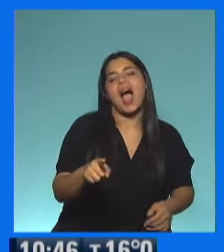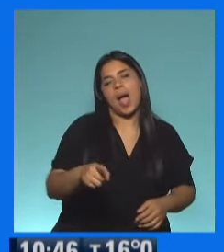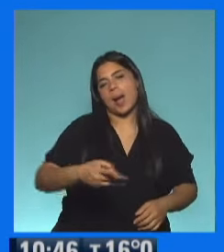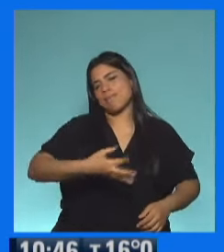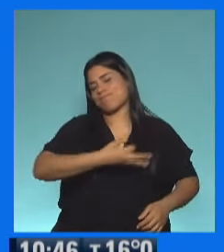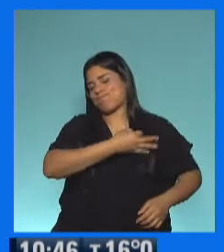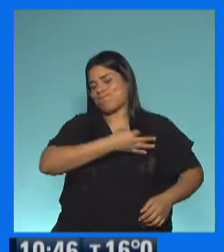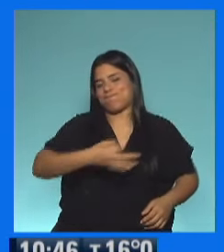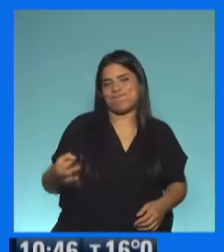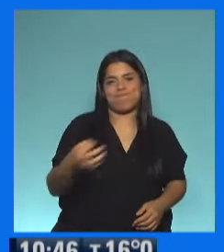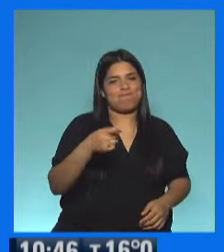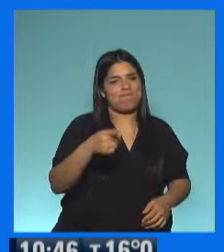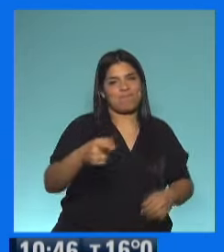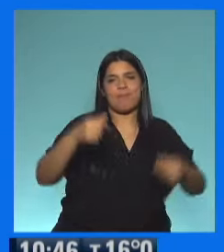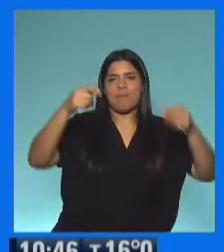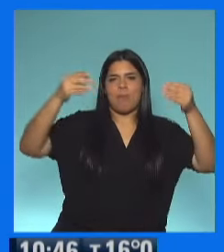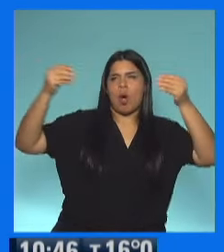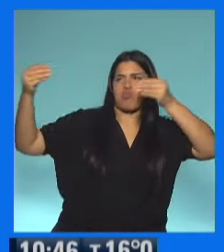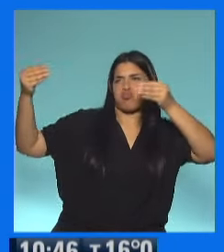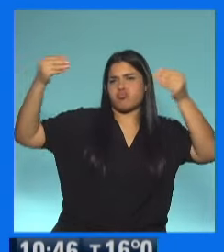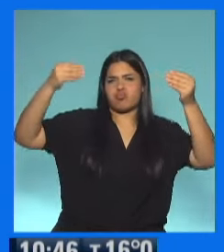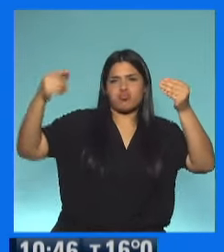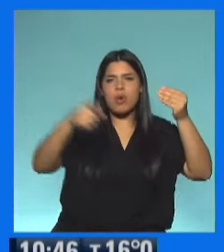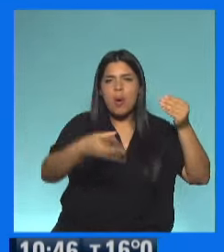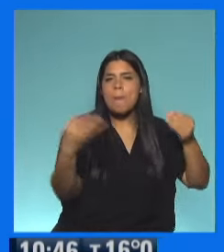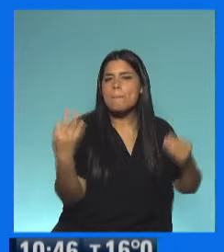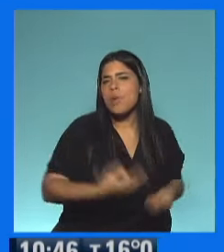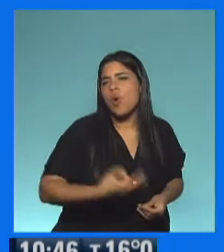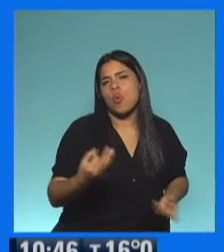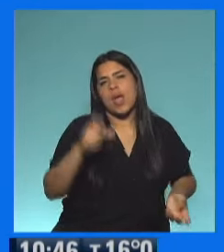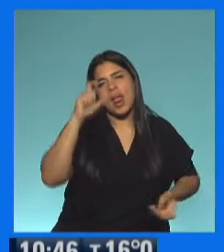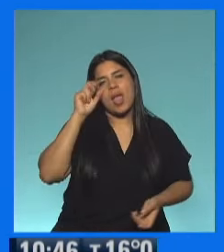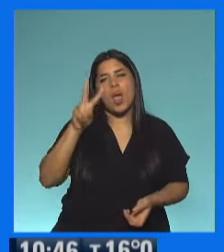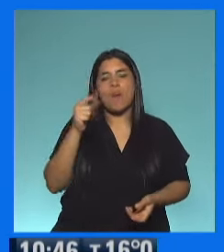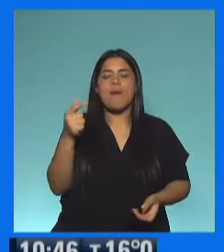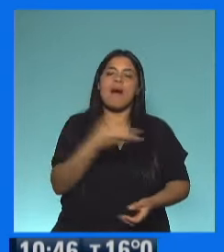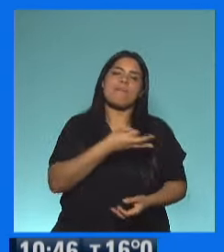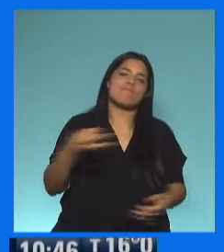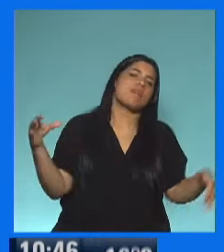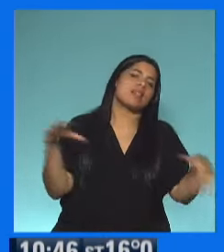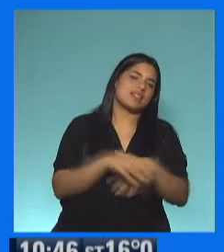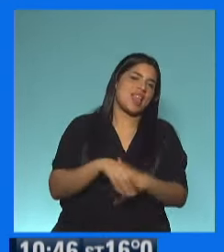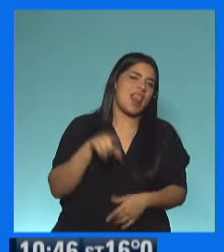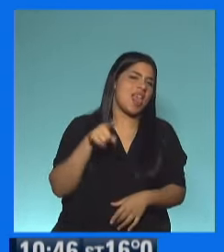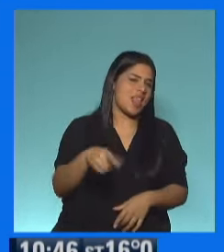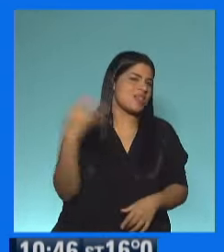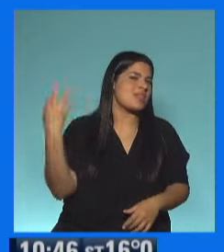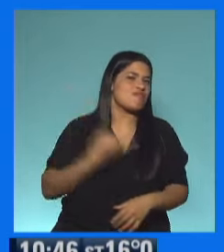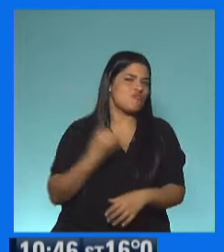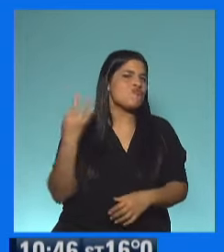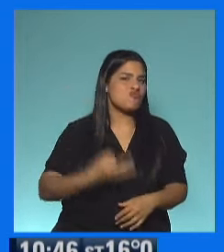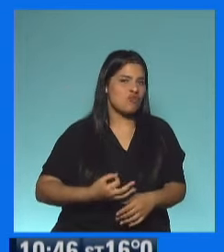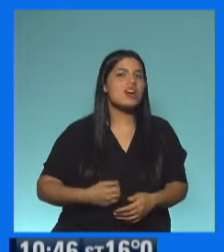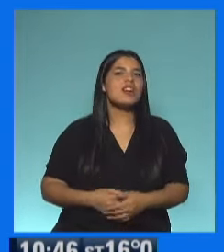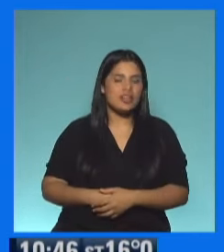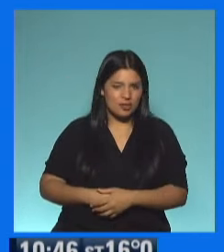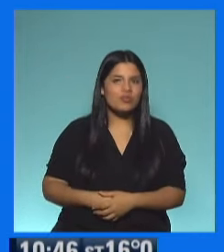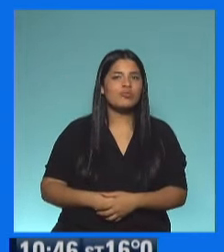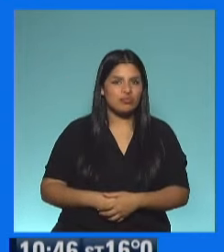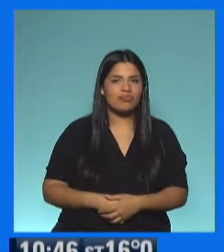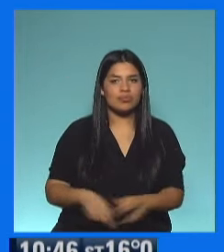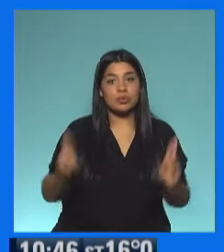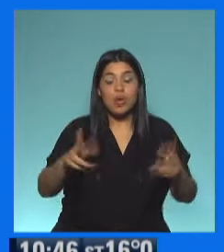verdad. Ay, me voy a, me voy a la poner a la que decimos Educando de Eva. Excelente, la Eva. La verdad. Ese estandarte, lo dimos todo en ese estandarte. Por